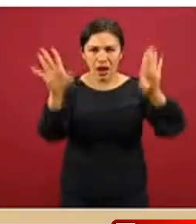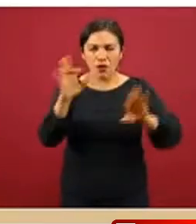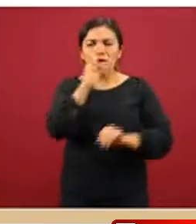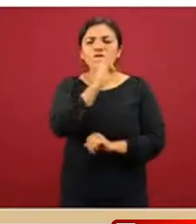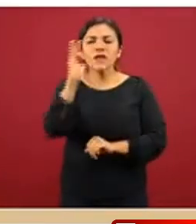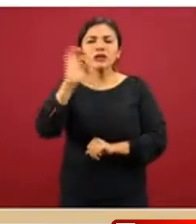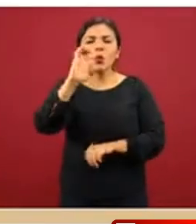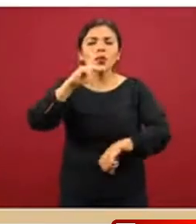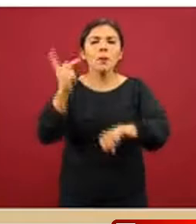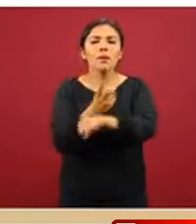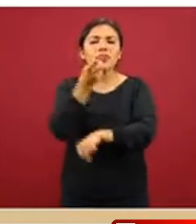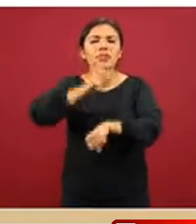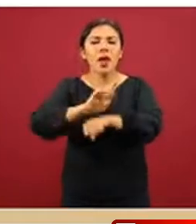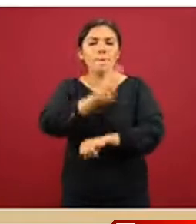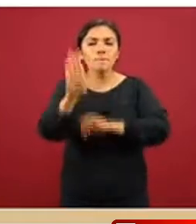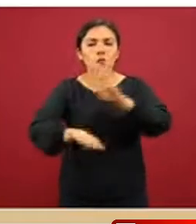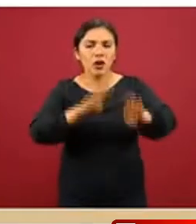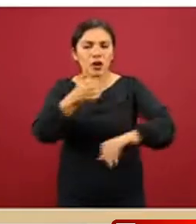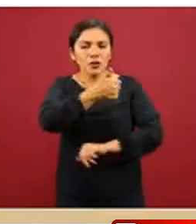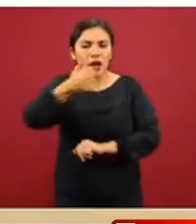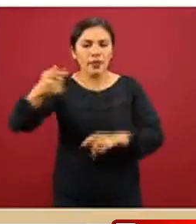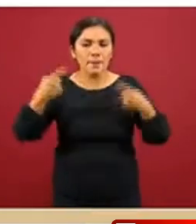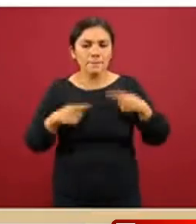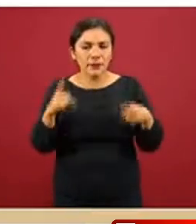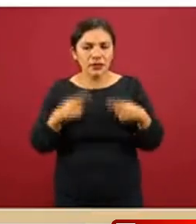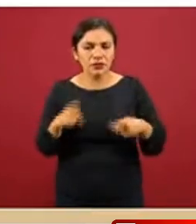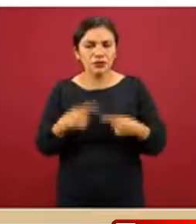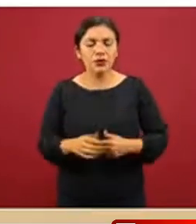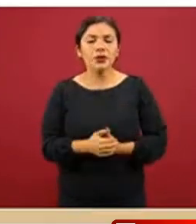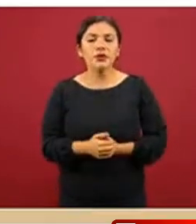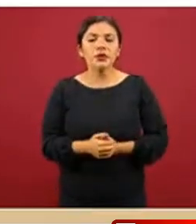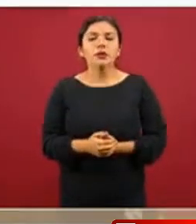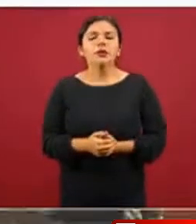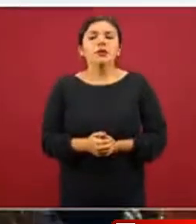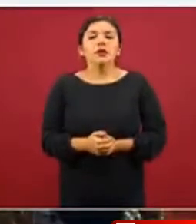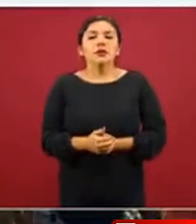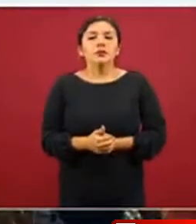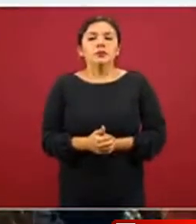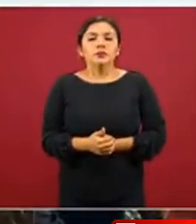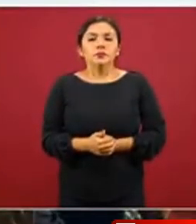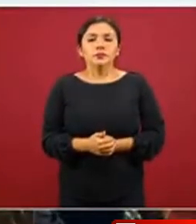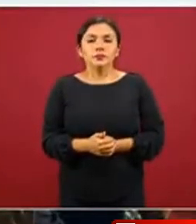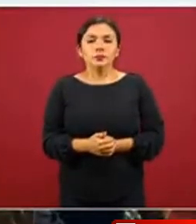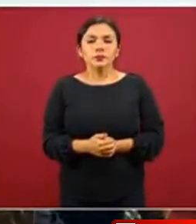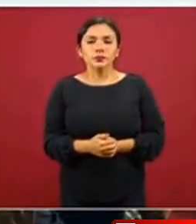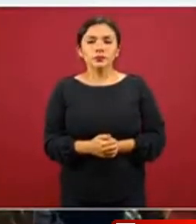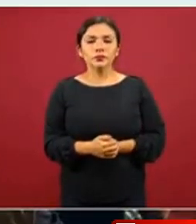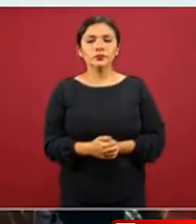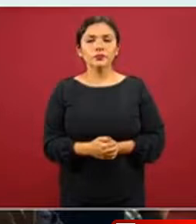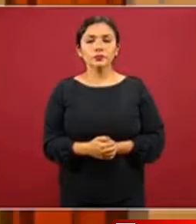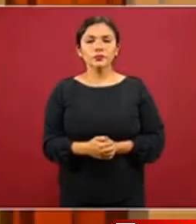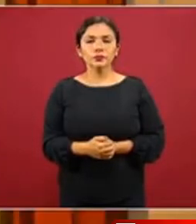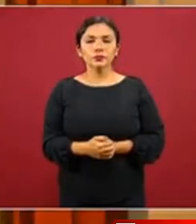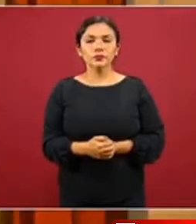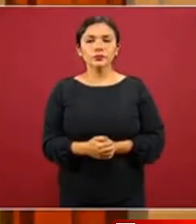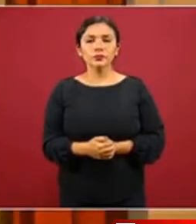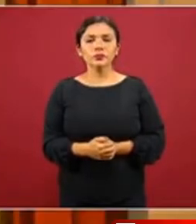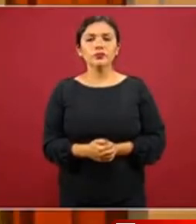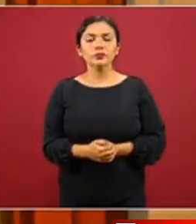la fecha en que ocurrió cada una de ellas, así como el total de las defunciones. Veamos la